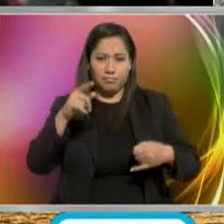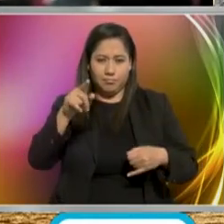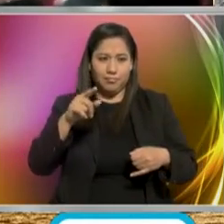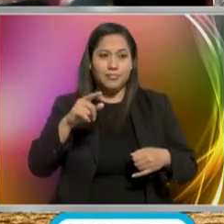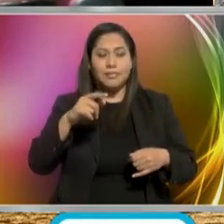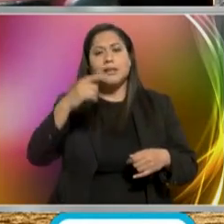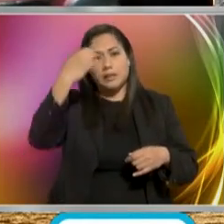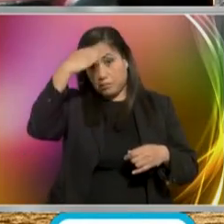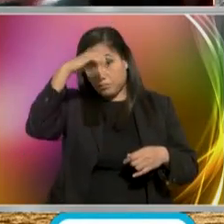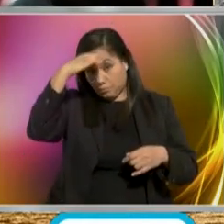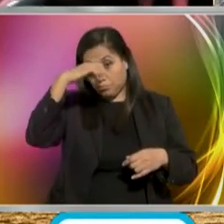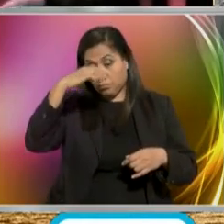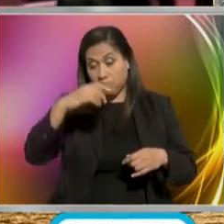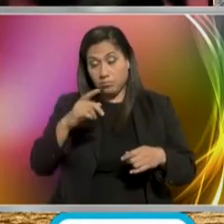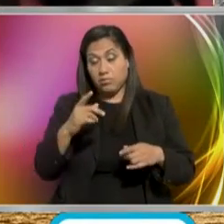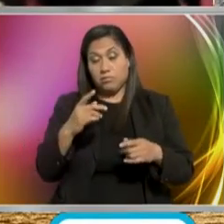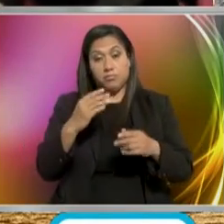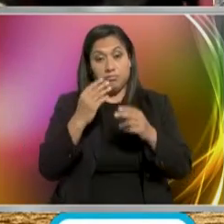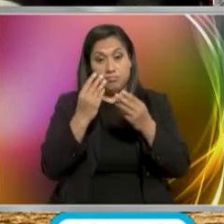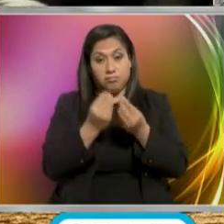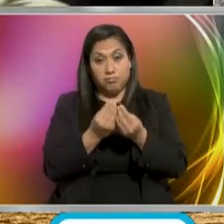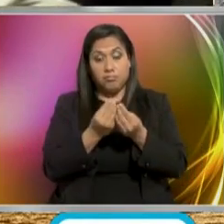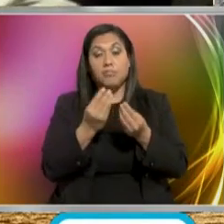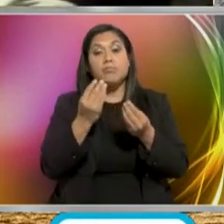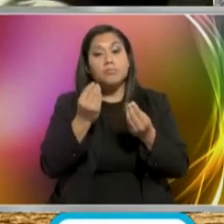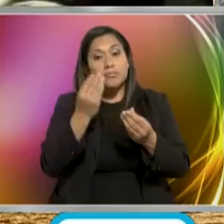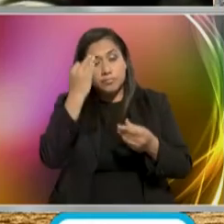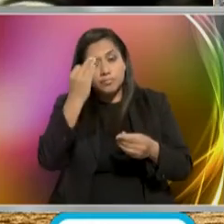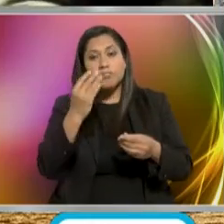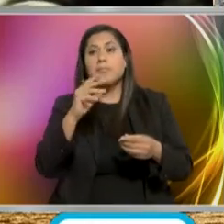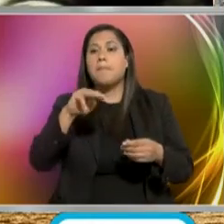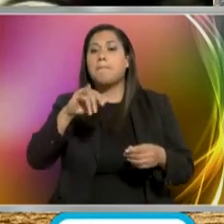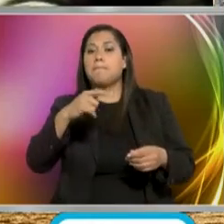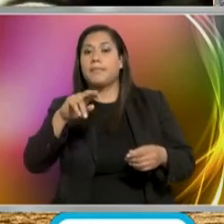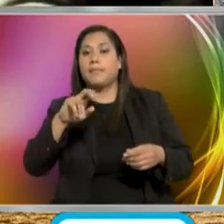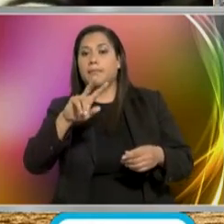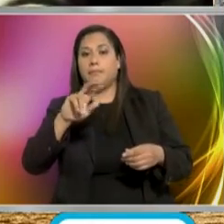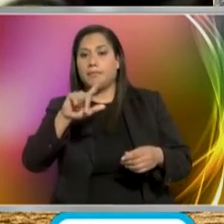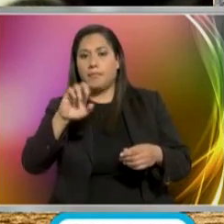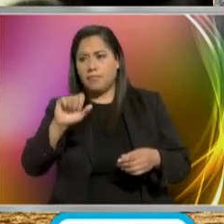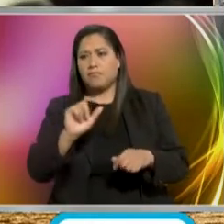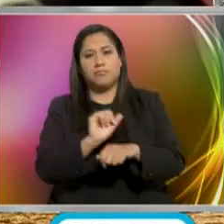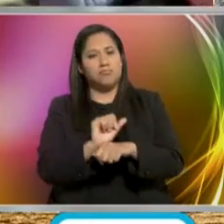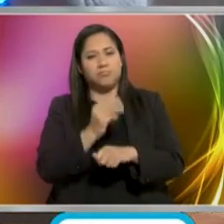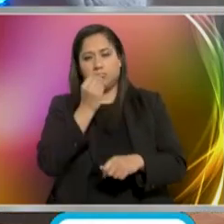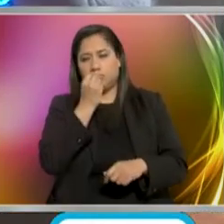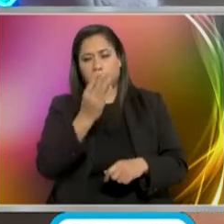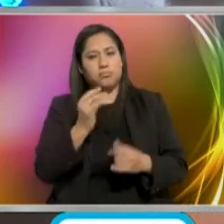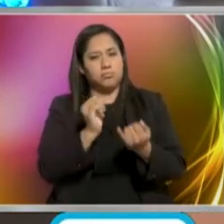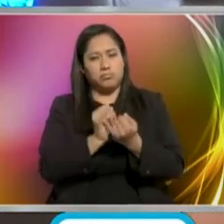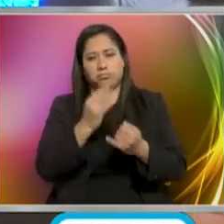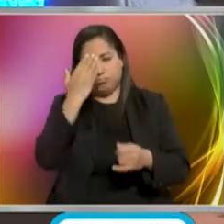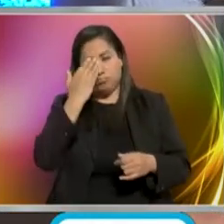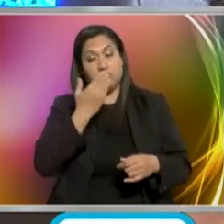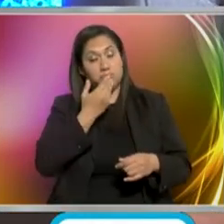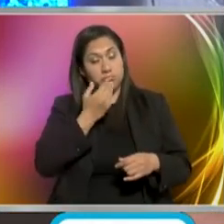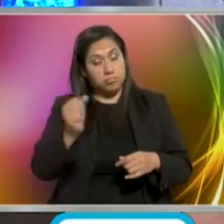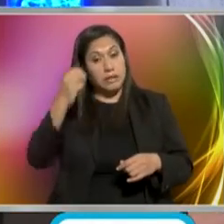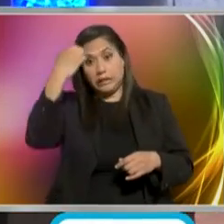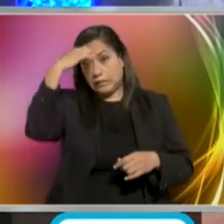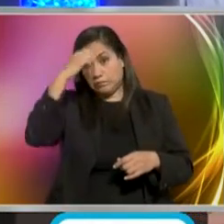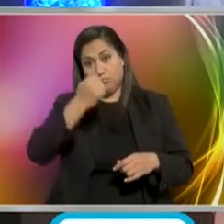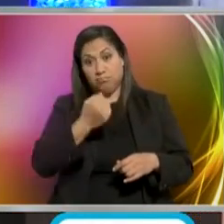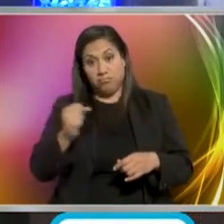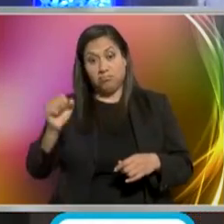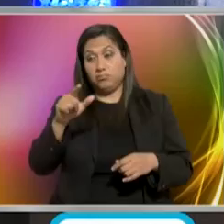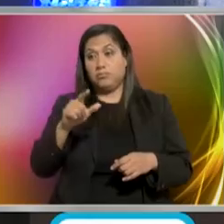tenemos algo de tiempo. Está Miguel Valles también, que es un actorazo y también con muchísima experiencia. Gran elenco